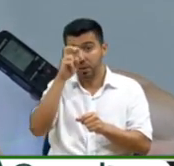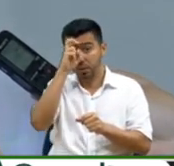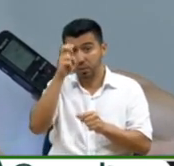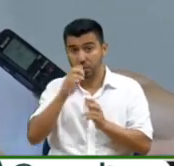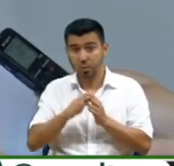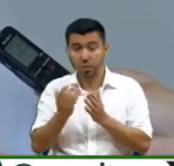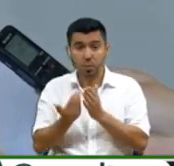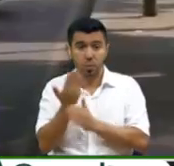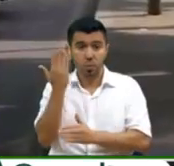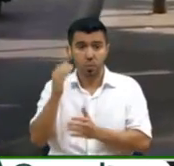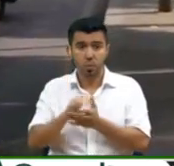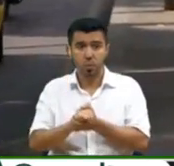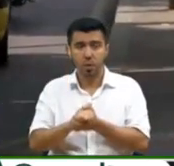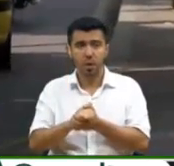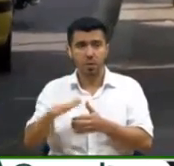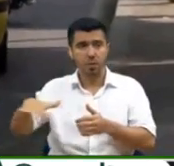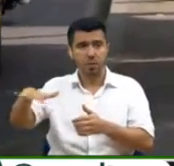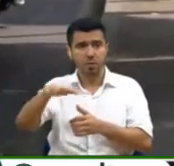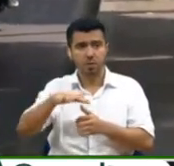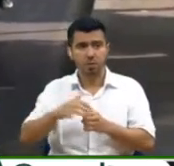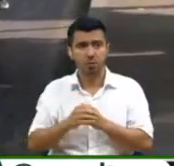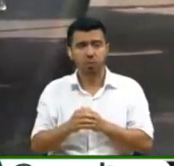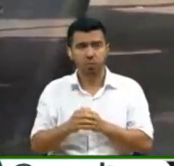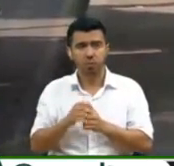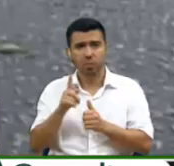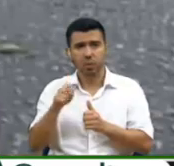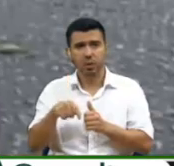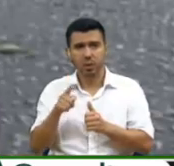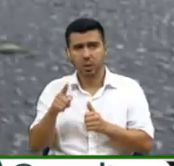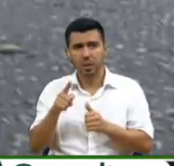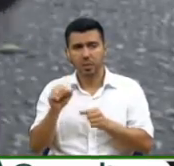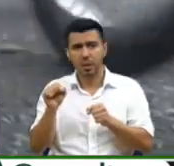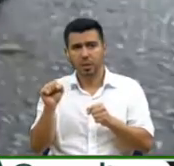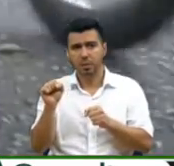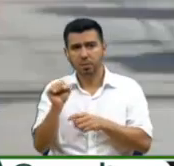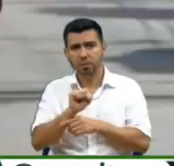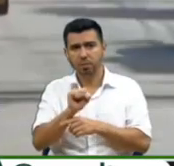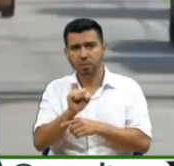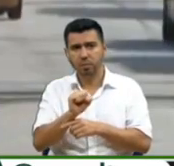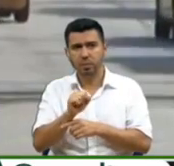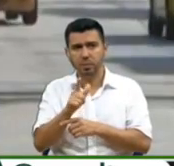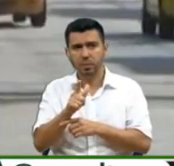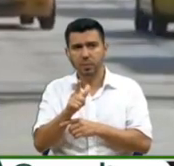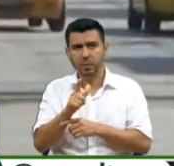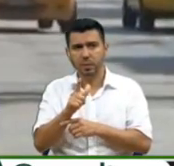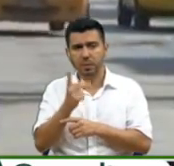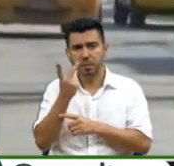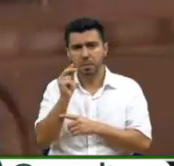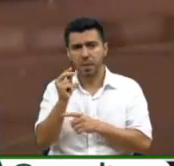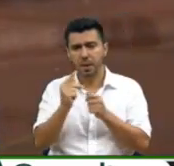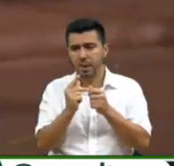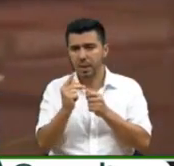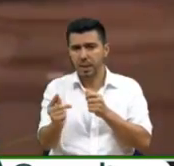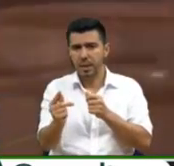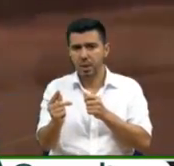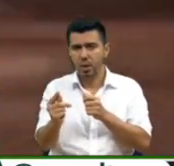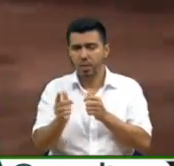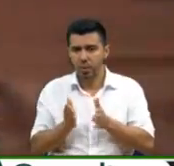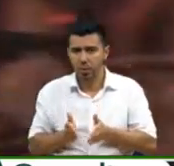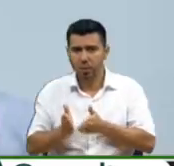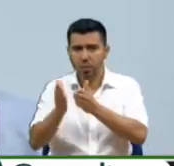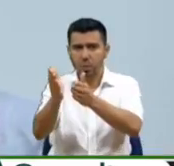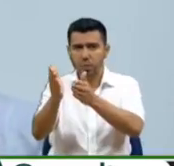público para la ciudad. En temas de movilidad se dio a conocer la construcción de 20 kilómetros de ciclorruta para disminuir la congestión